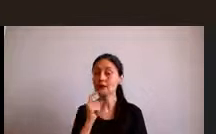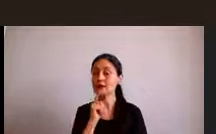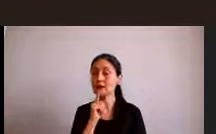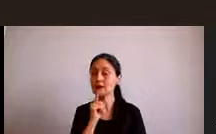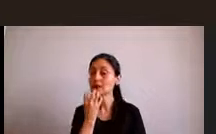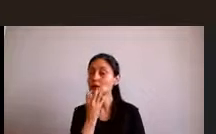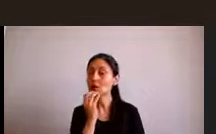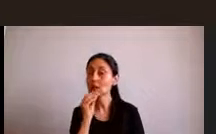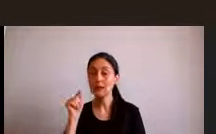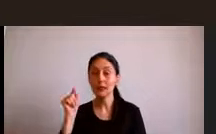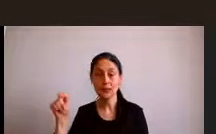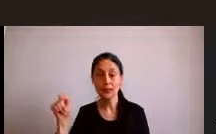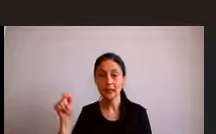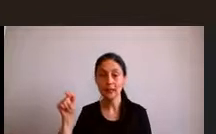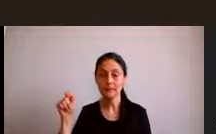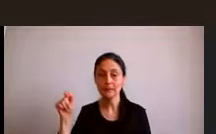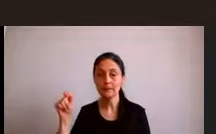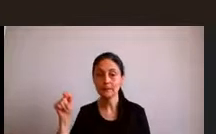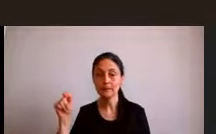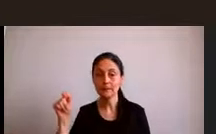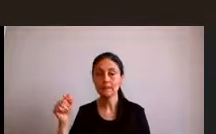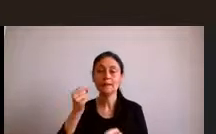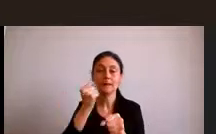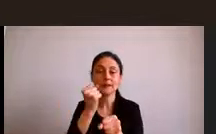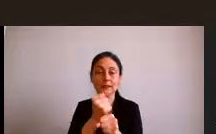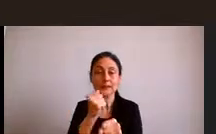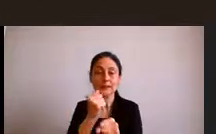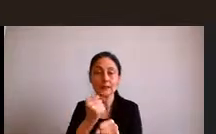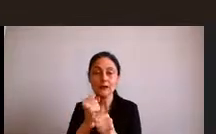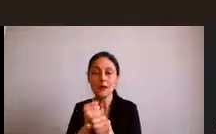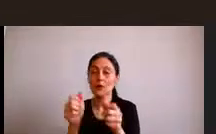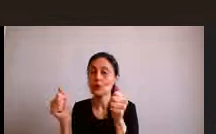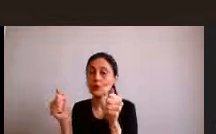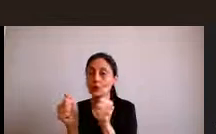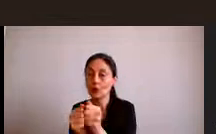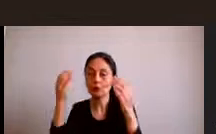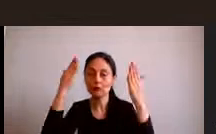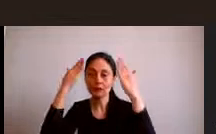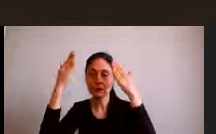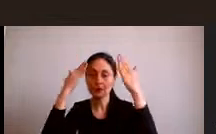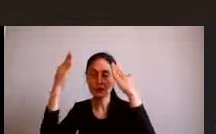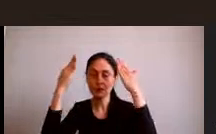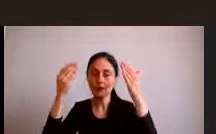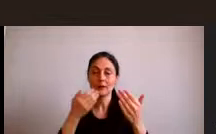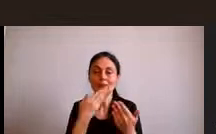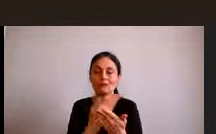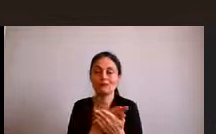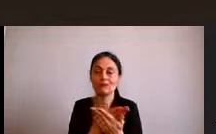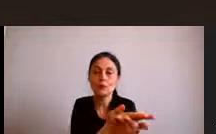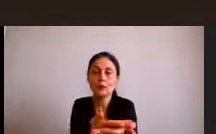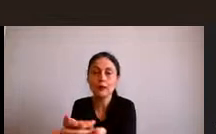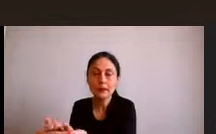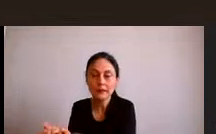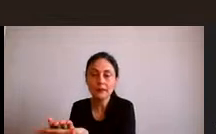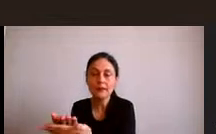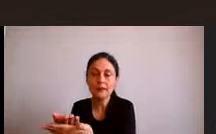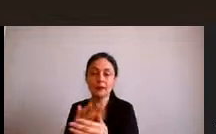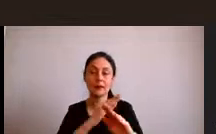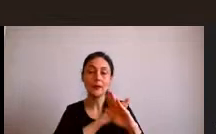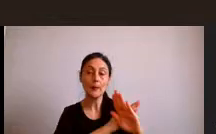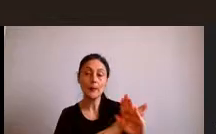de Antofagasta, donde, por ejemplo, trabajaron terapeutas con psicólogos para generar una propuesta de prevención de